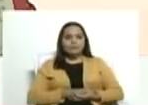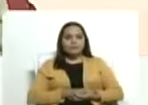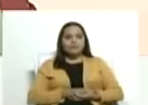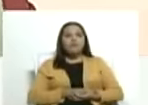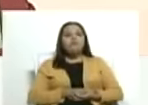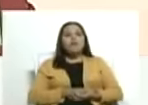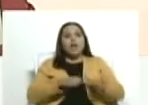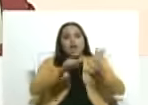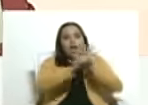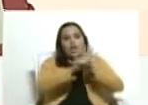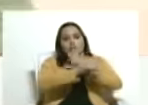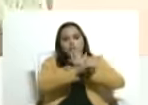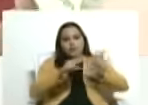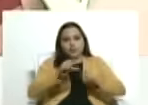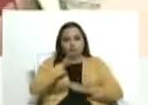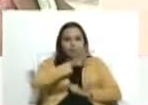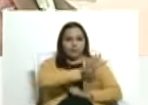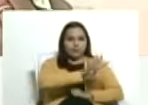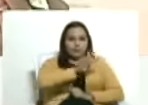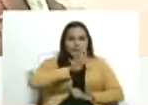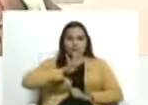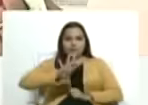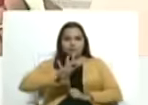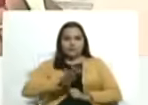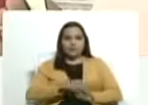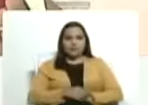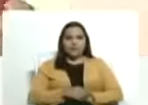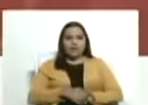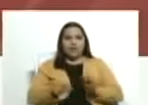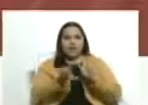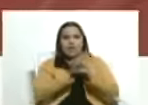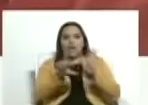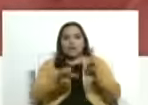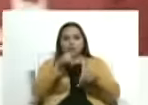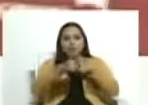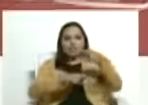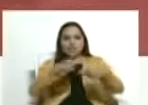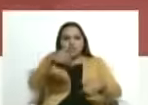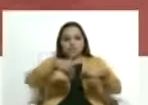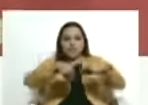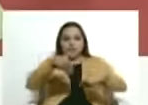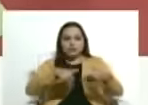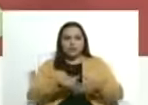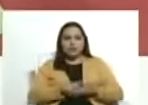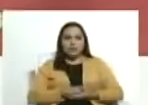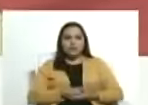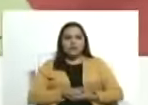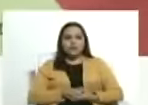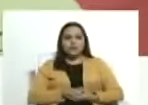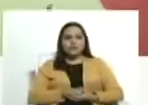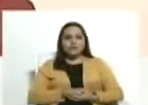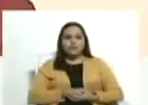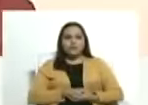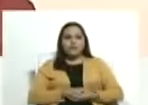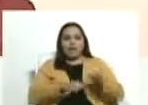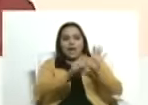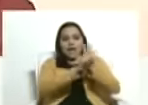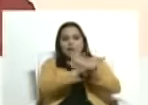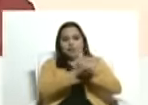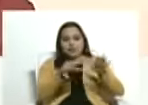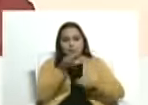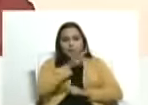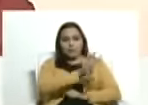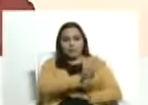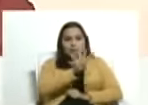el artículo 44 de la Ley Orgánica de los Procesos Electorales. Artículo